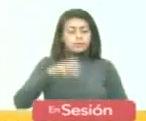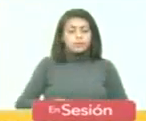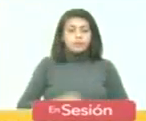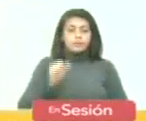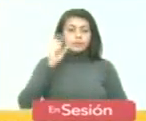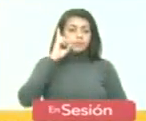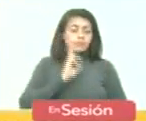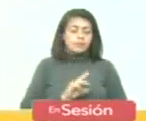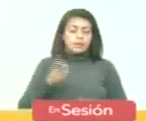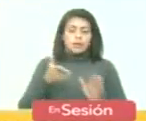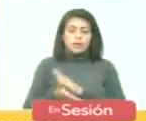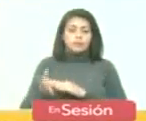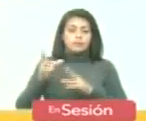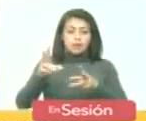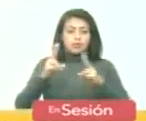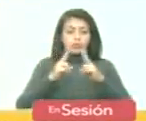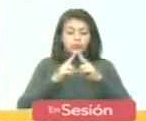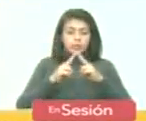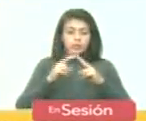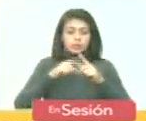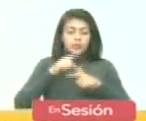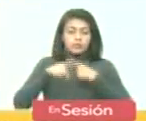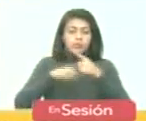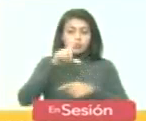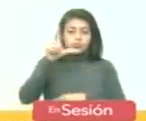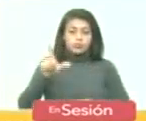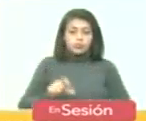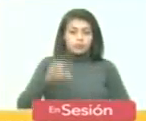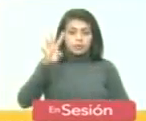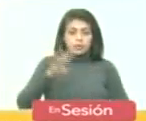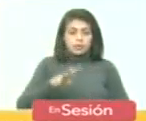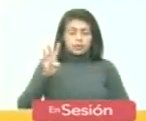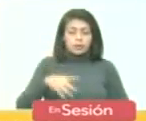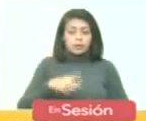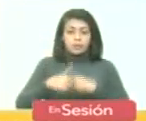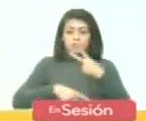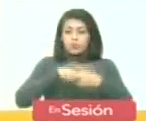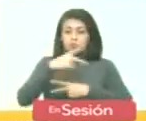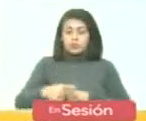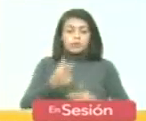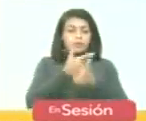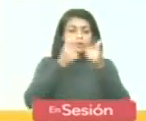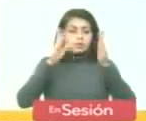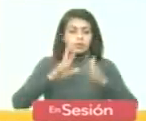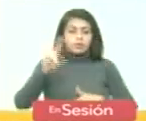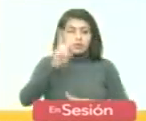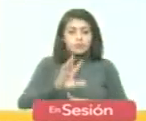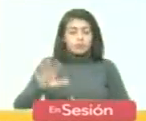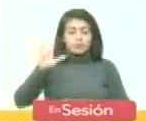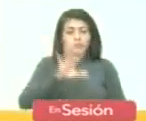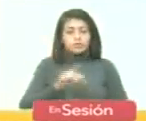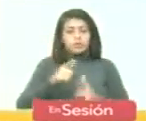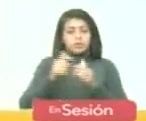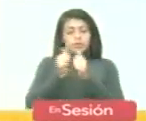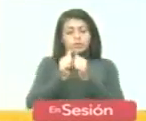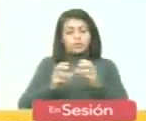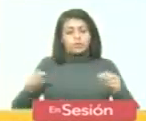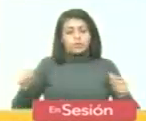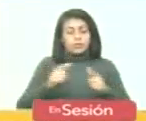Bolívar, sobre el reconocimiento de la provincia de Guayana en el proceso de liberación de Venezuela y del